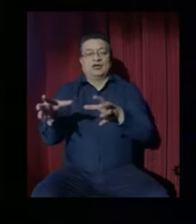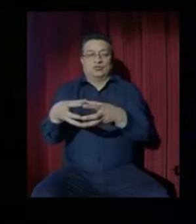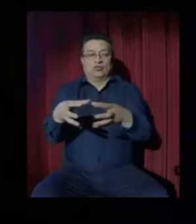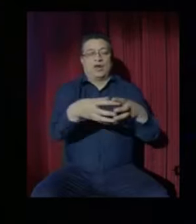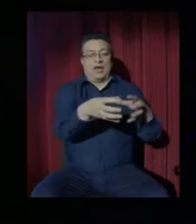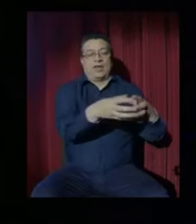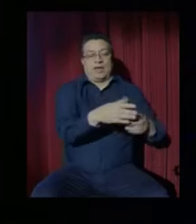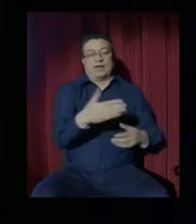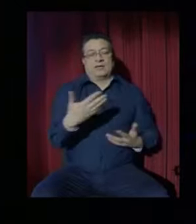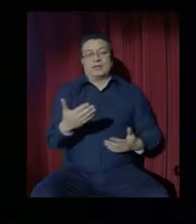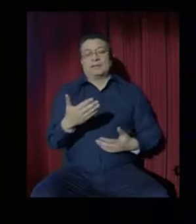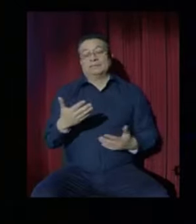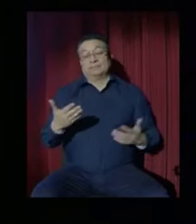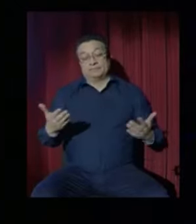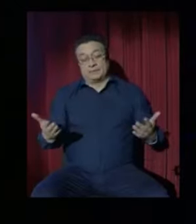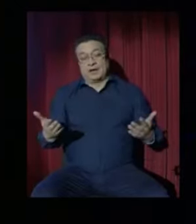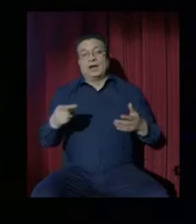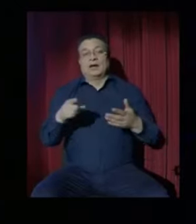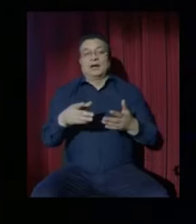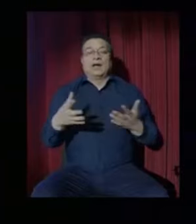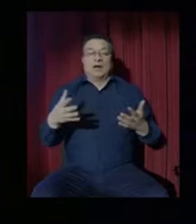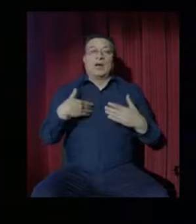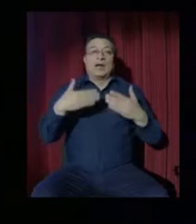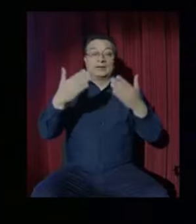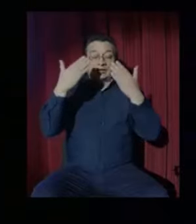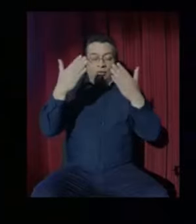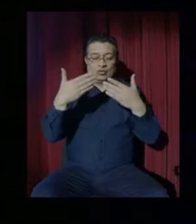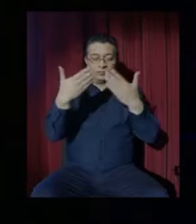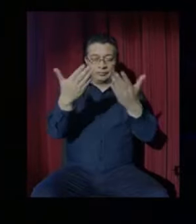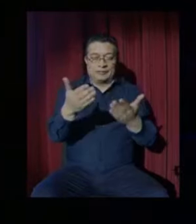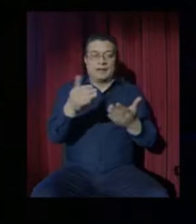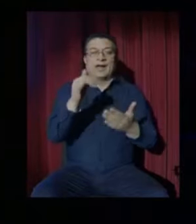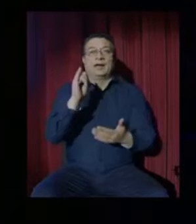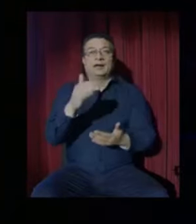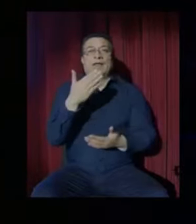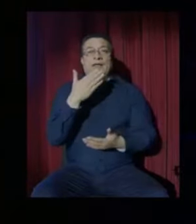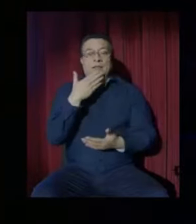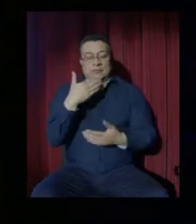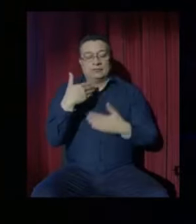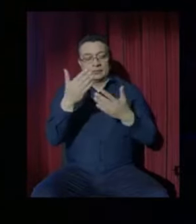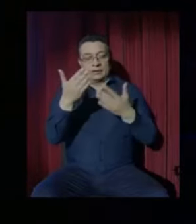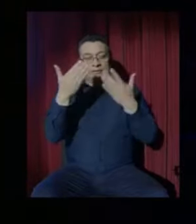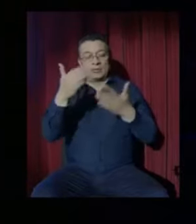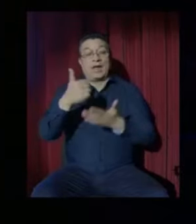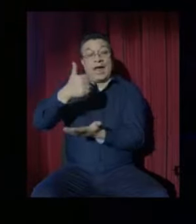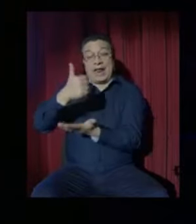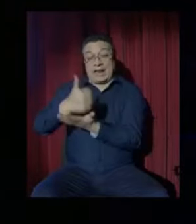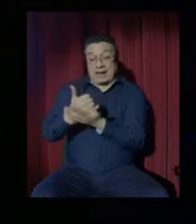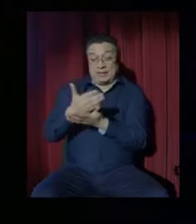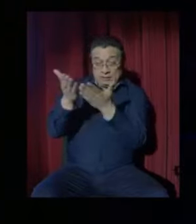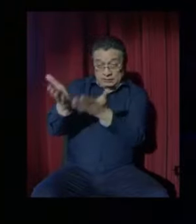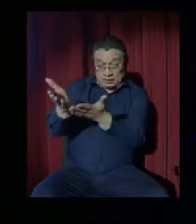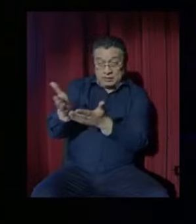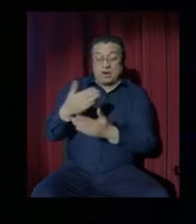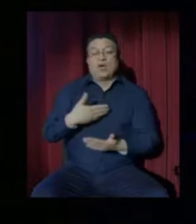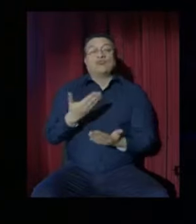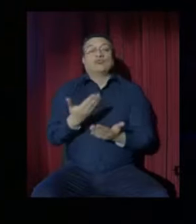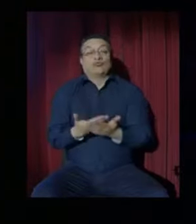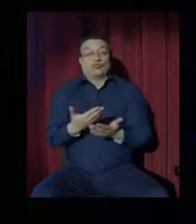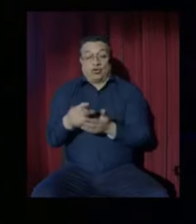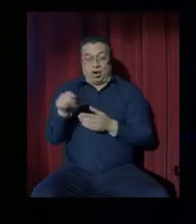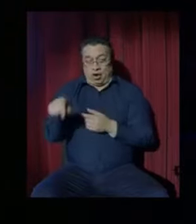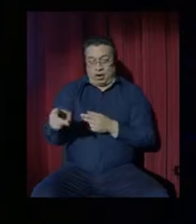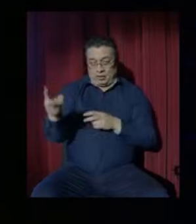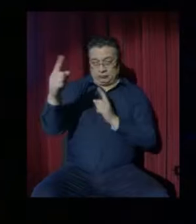divisiones así que escuchamos ese saludo y también les envío este alcaldesa también aprovechar de